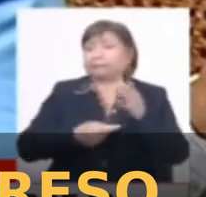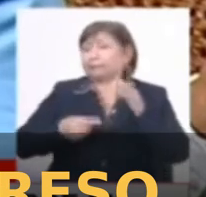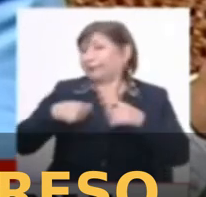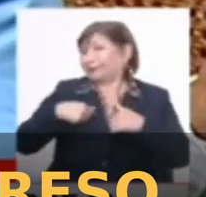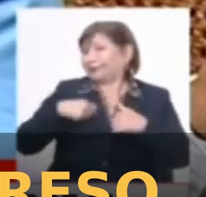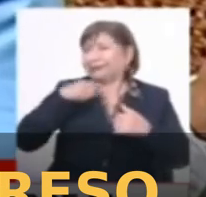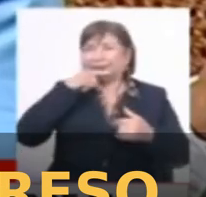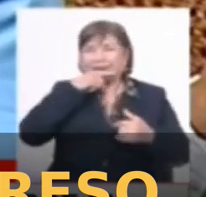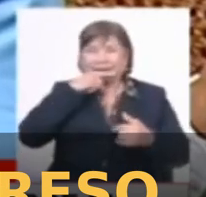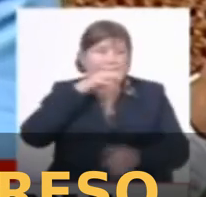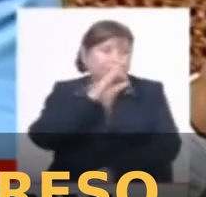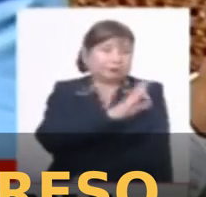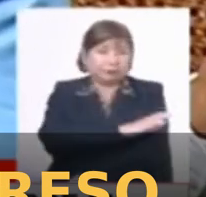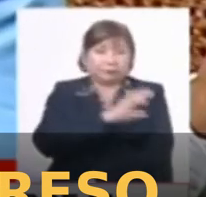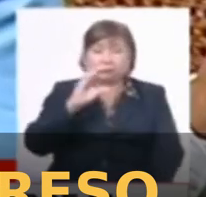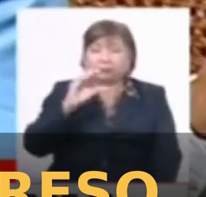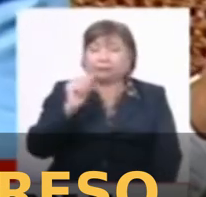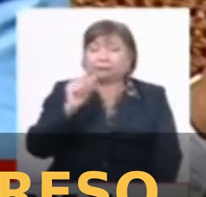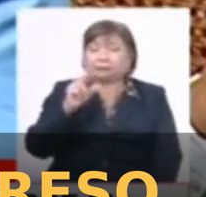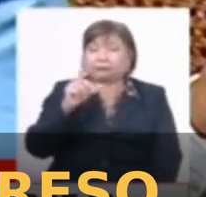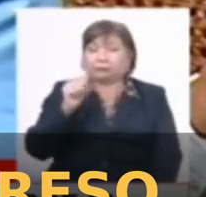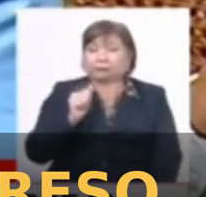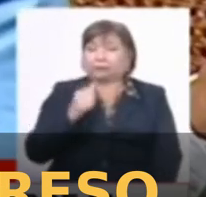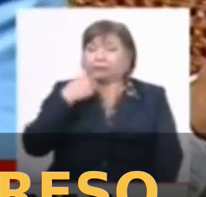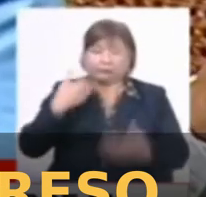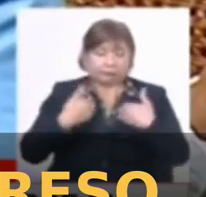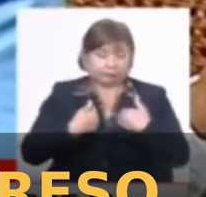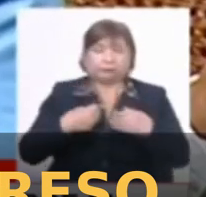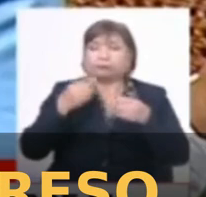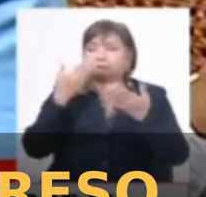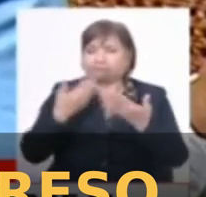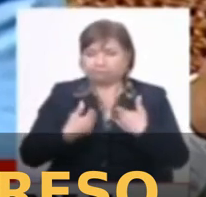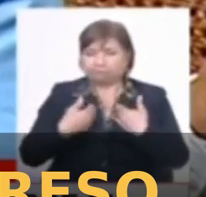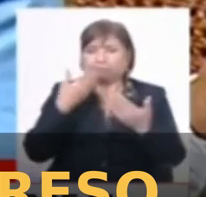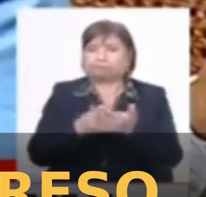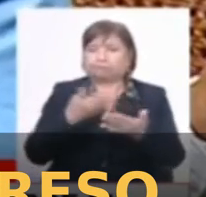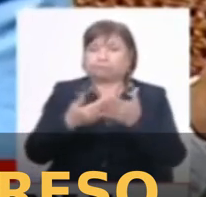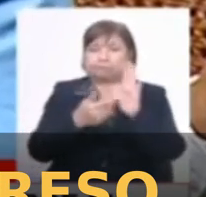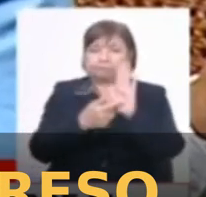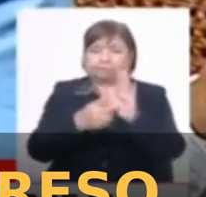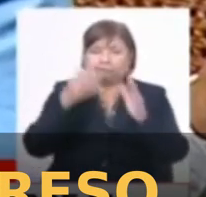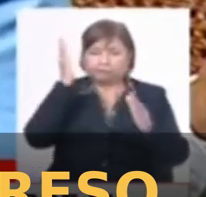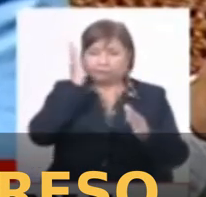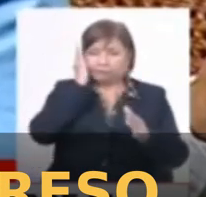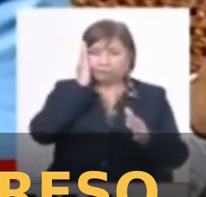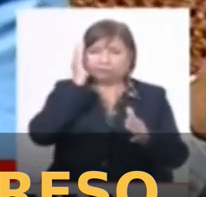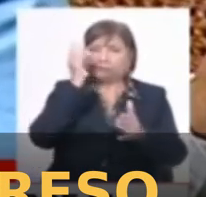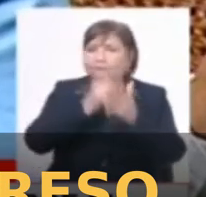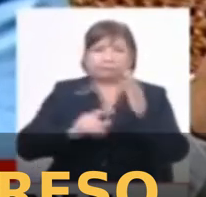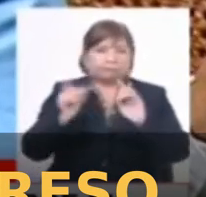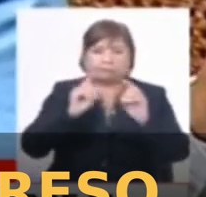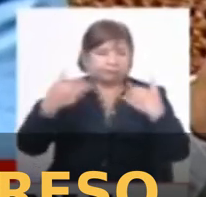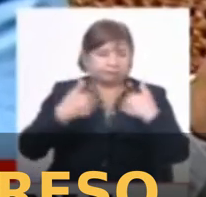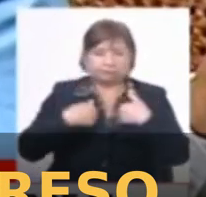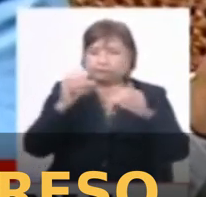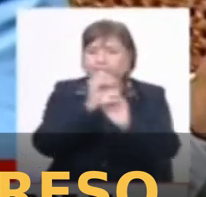la señora fiscal Carla Cesenaro tenga, porque también quiero dejarle saber de que no he tenido